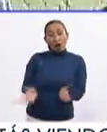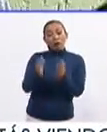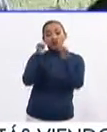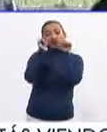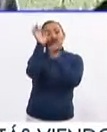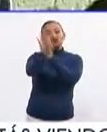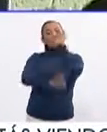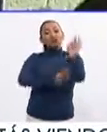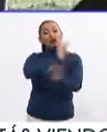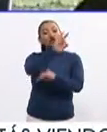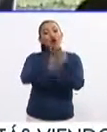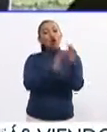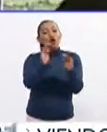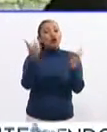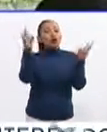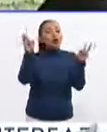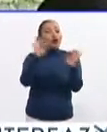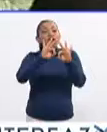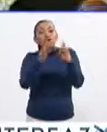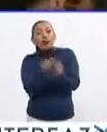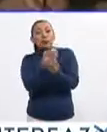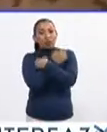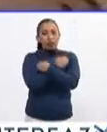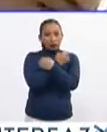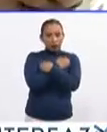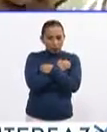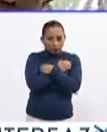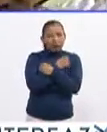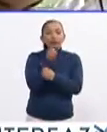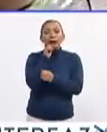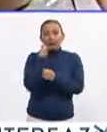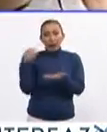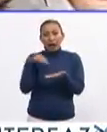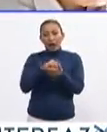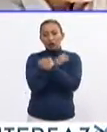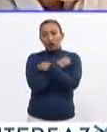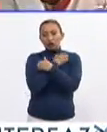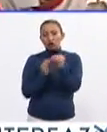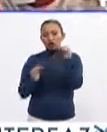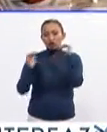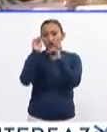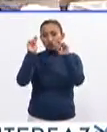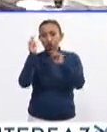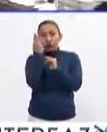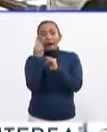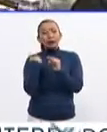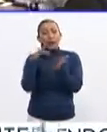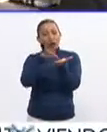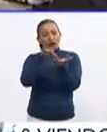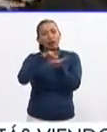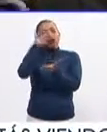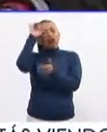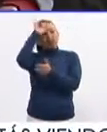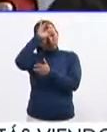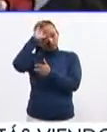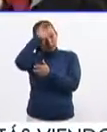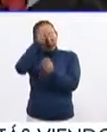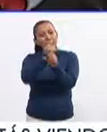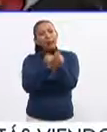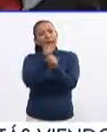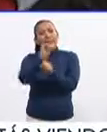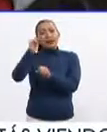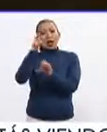y atendería todos los tipos de modalidades educativas, incluyendo la educación superior y apoyando la investigación científica